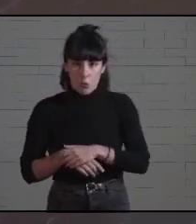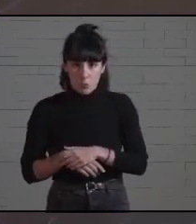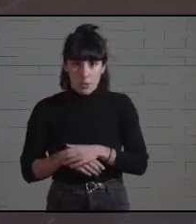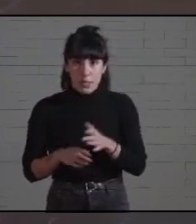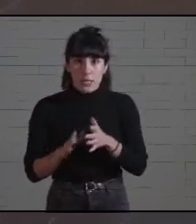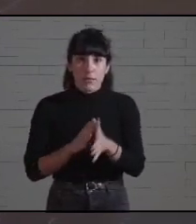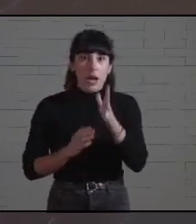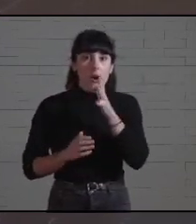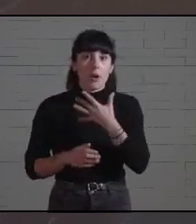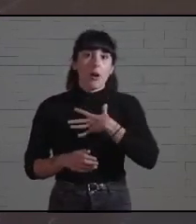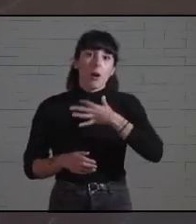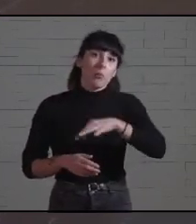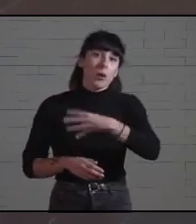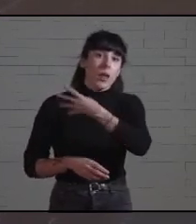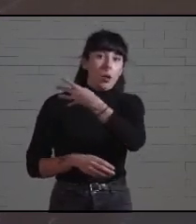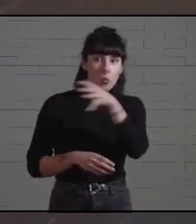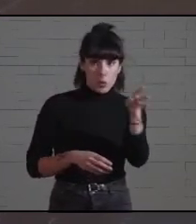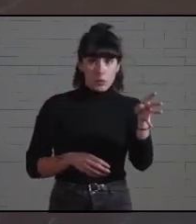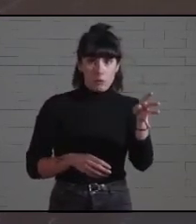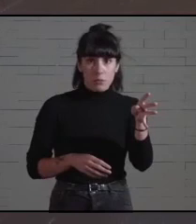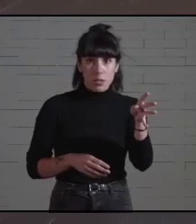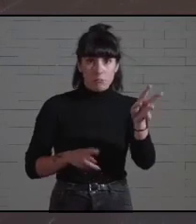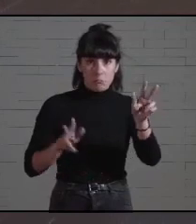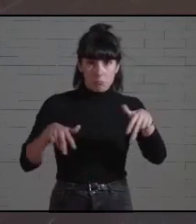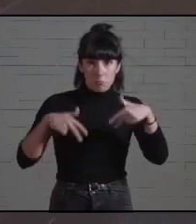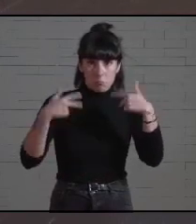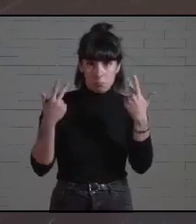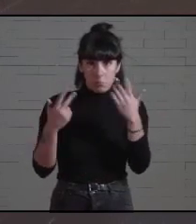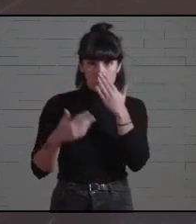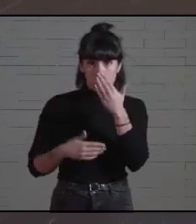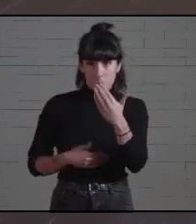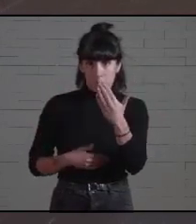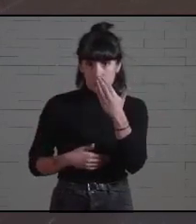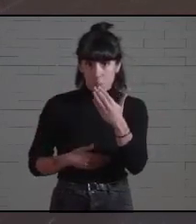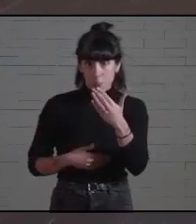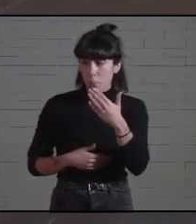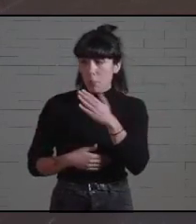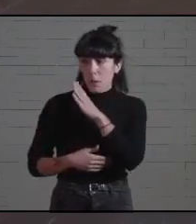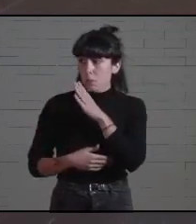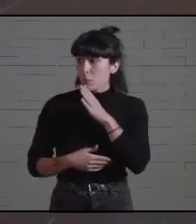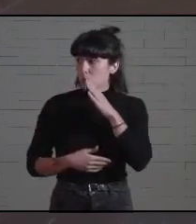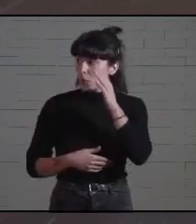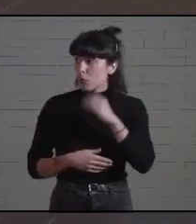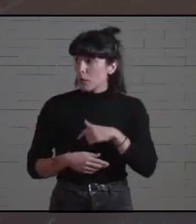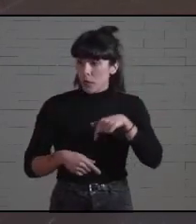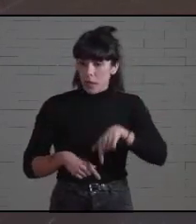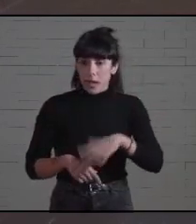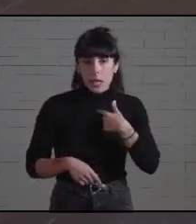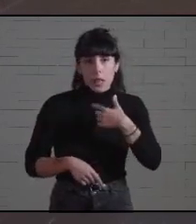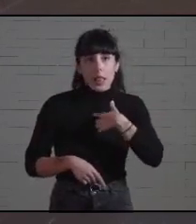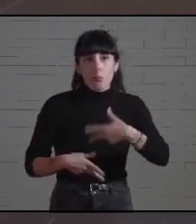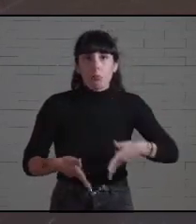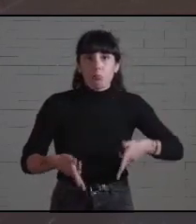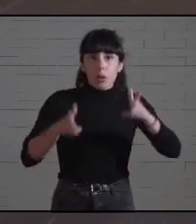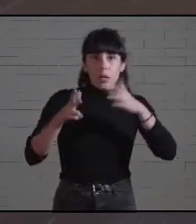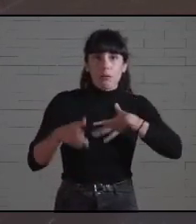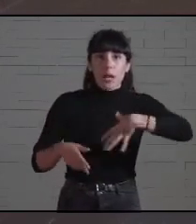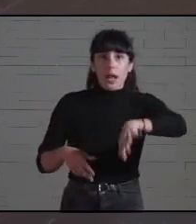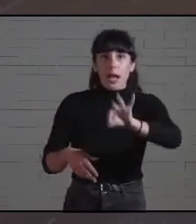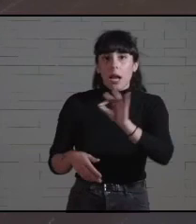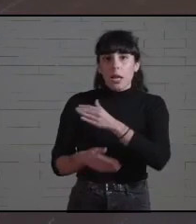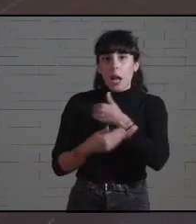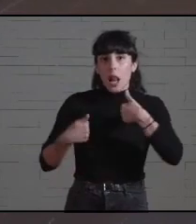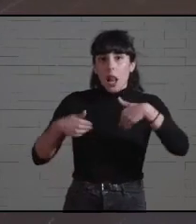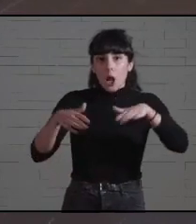que 4 semanas son, 4 semanas, y nosotros le decimos, aquí sí, dejar libertad de elección, no